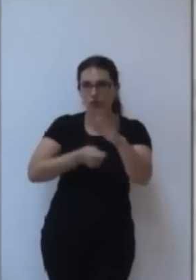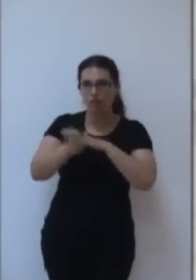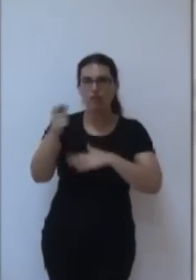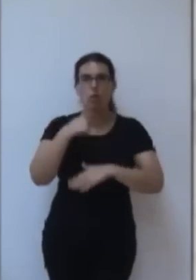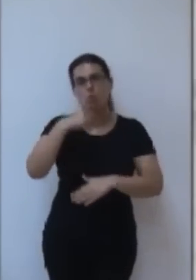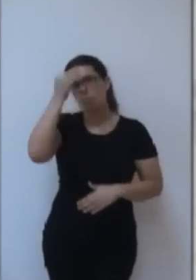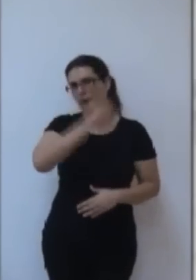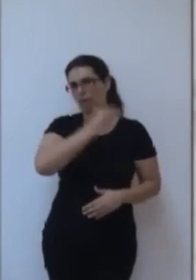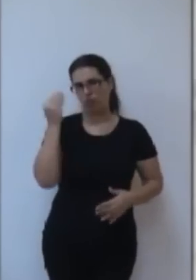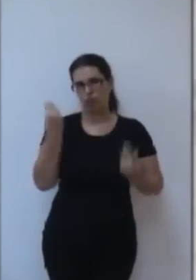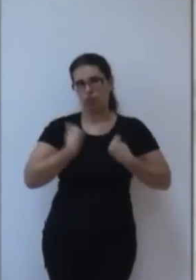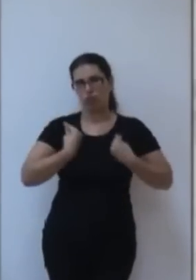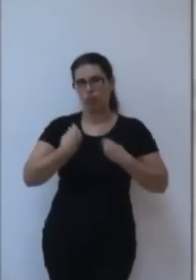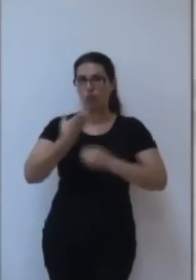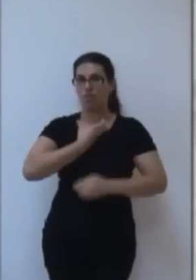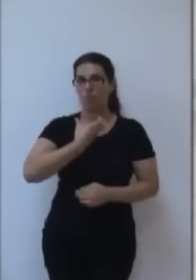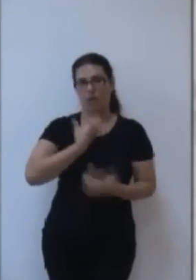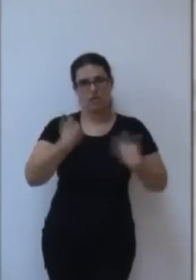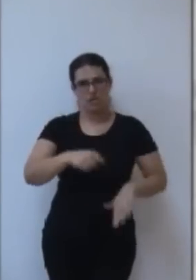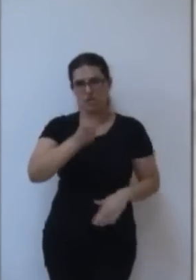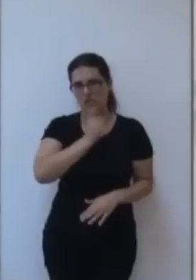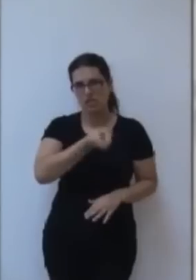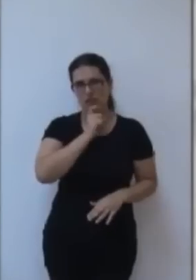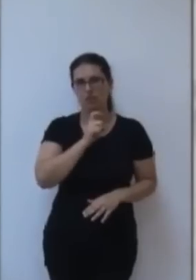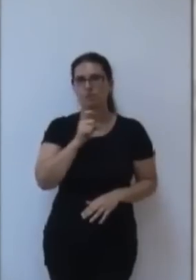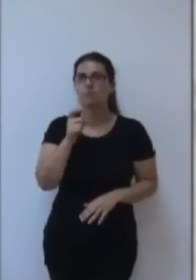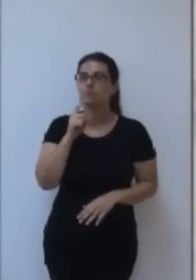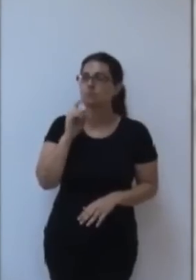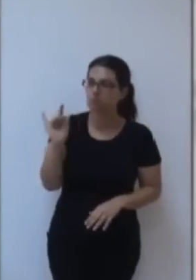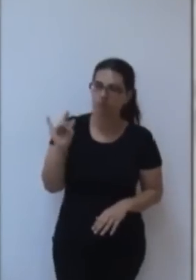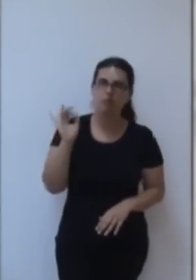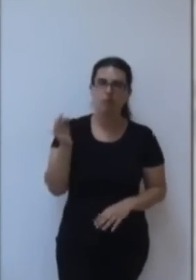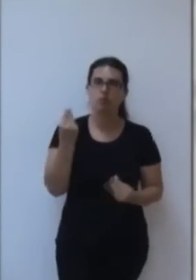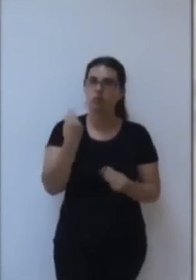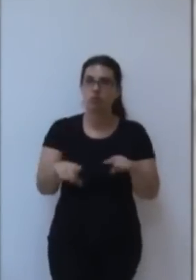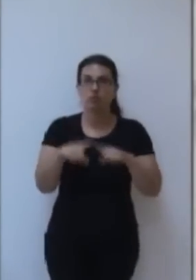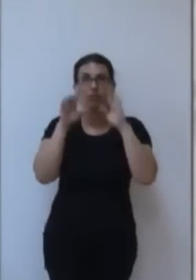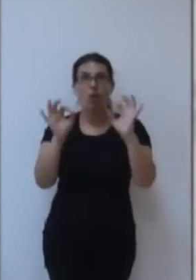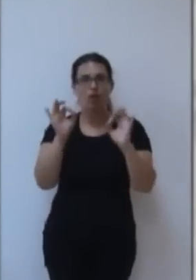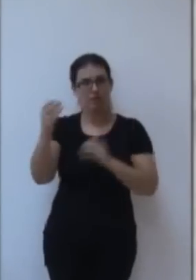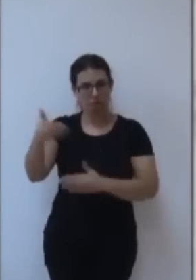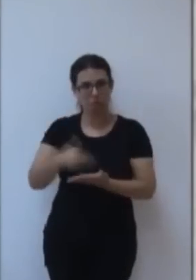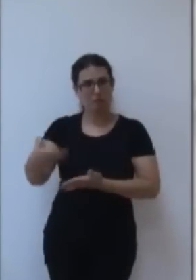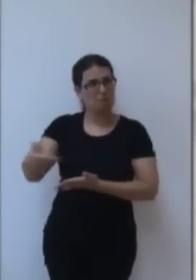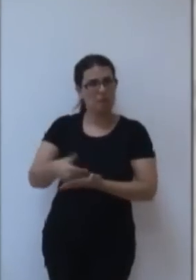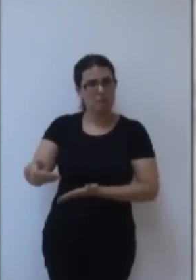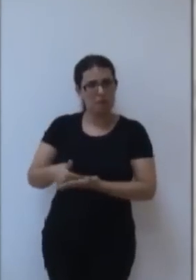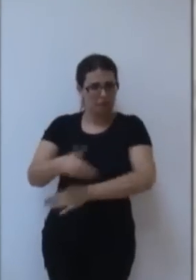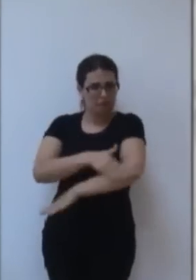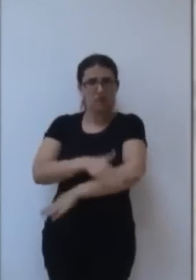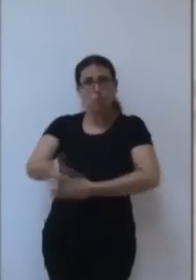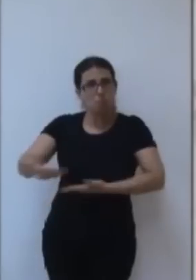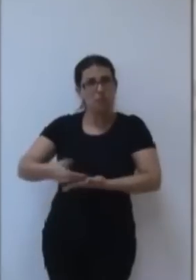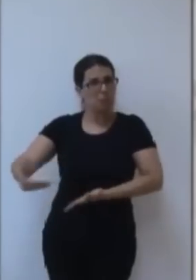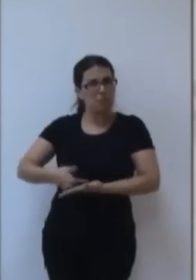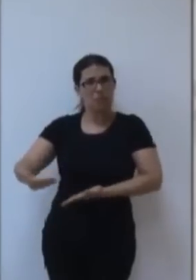padrón municipal. Sí. Hay cantidad de cosas obvias que dices, bueno, las administraciones siguen pidiendo de forma repetida el mismo documento que